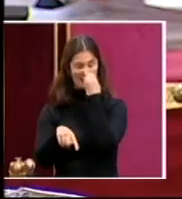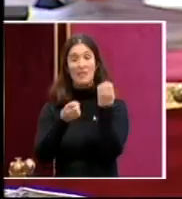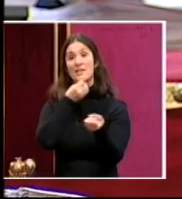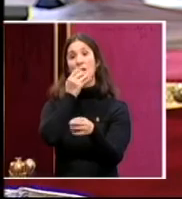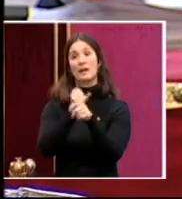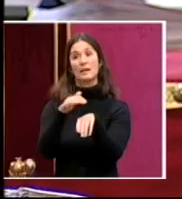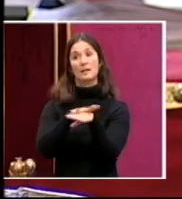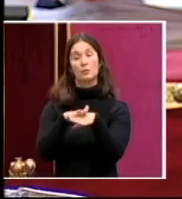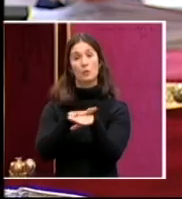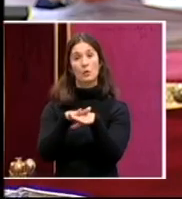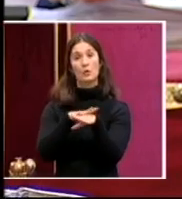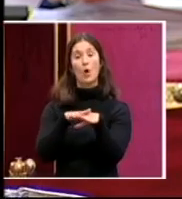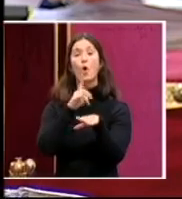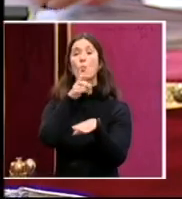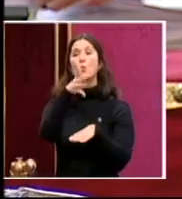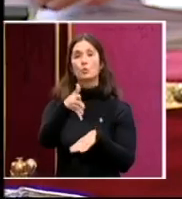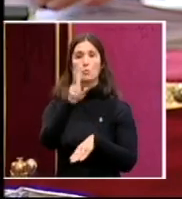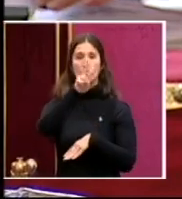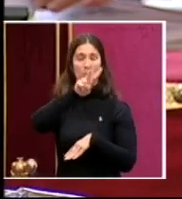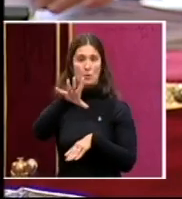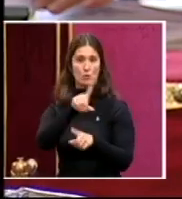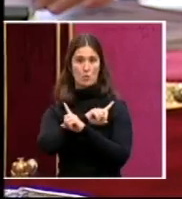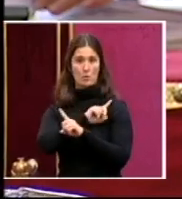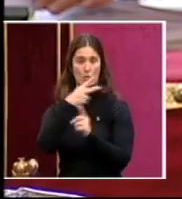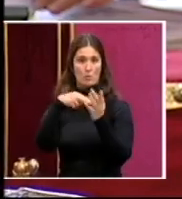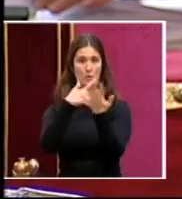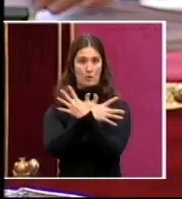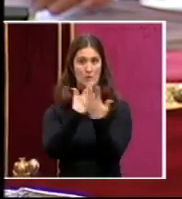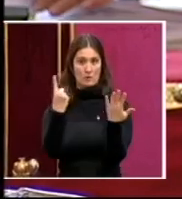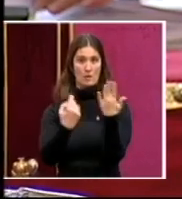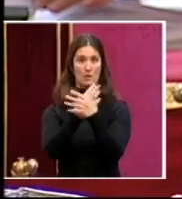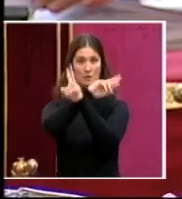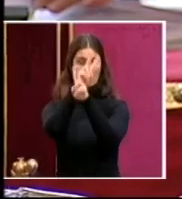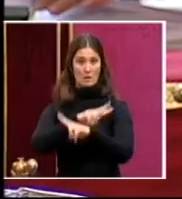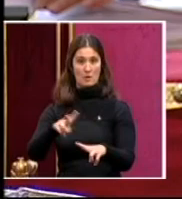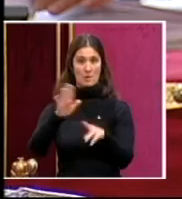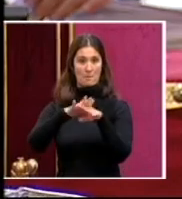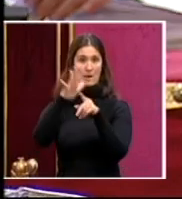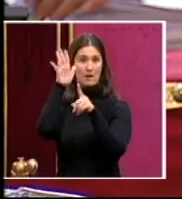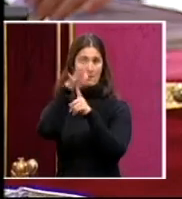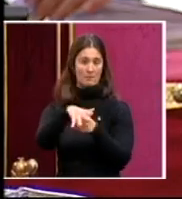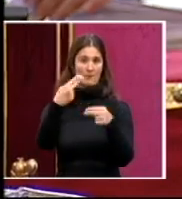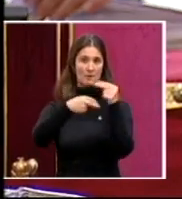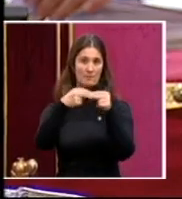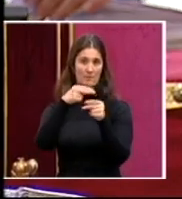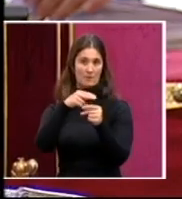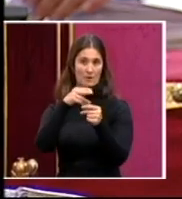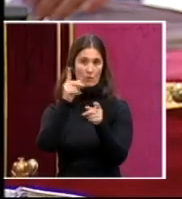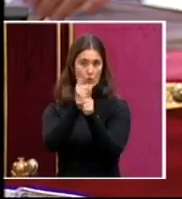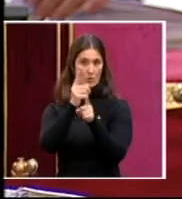declaración institucional con motivo del 25 de noviembre del 2016, Día Internacional para la Eliminación de la Violencia contra las